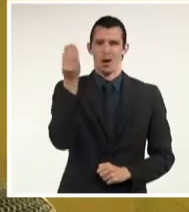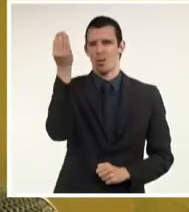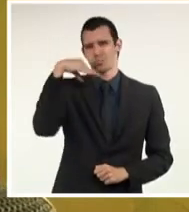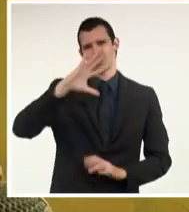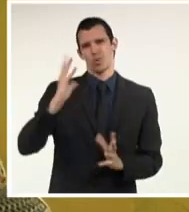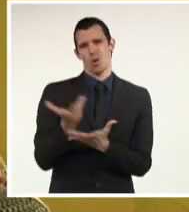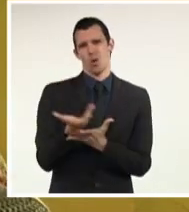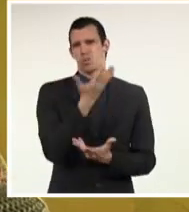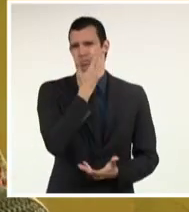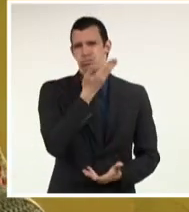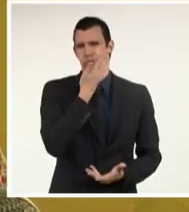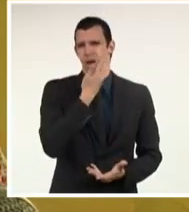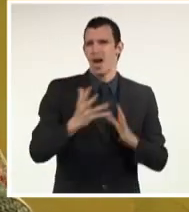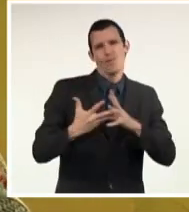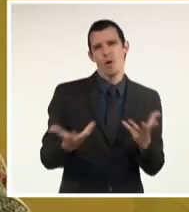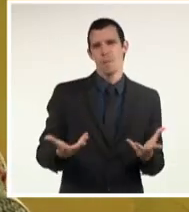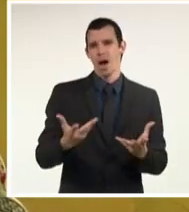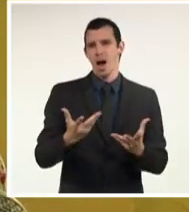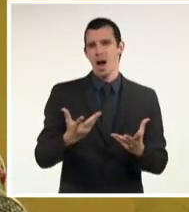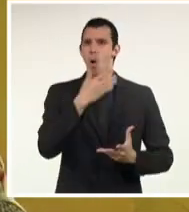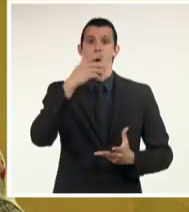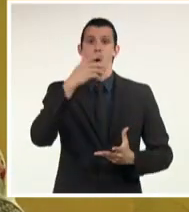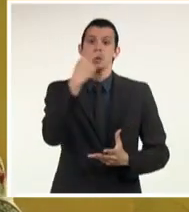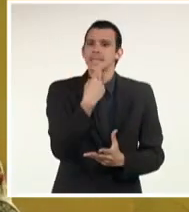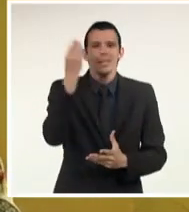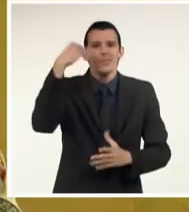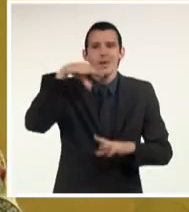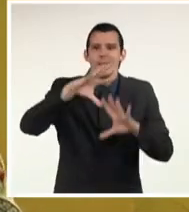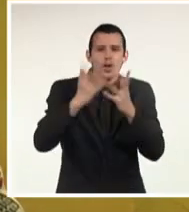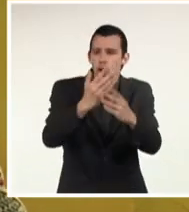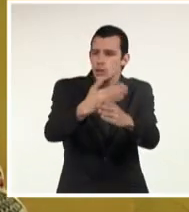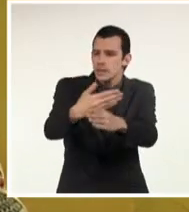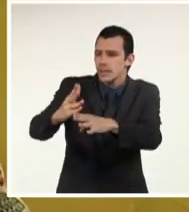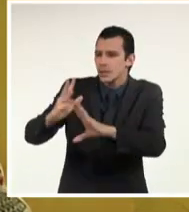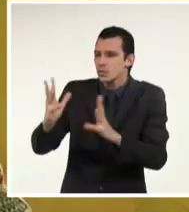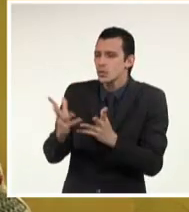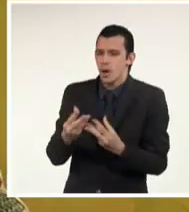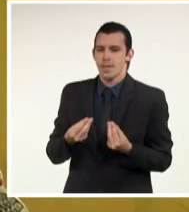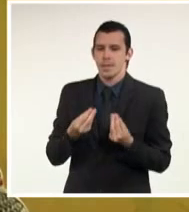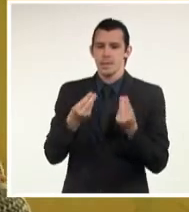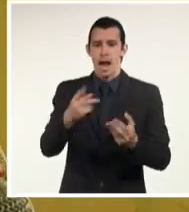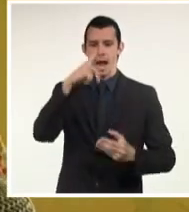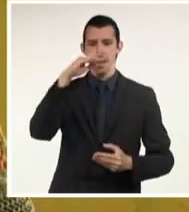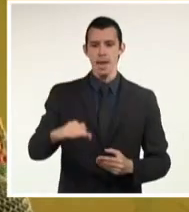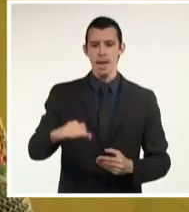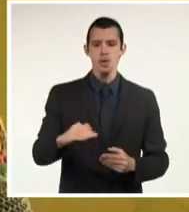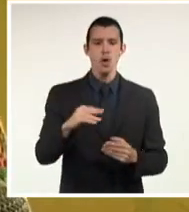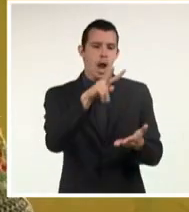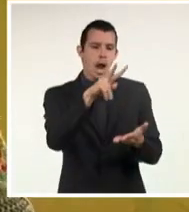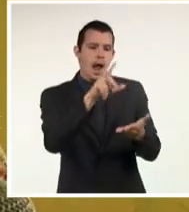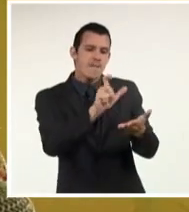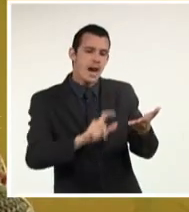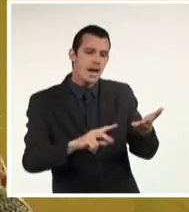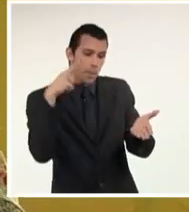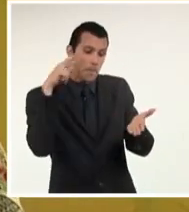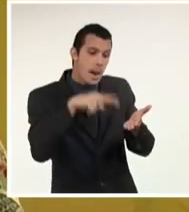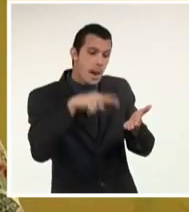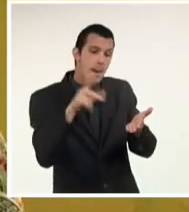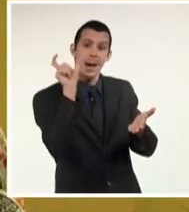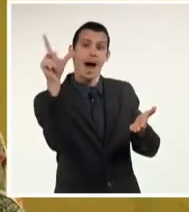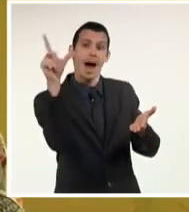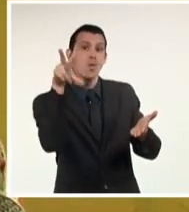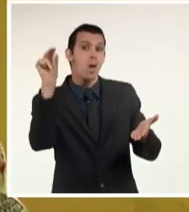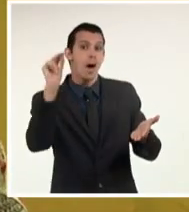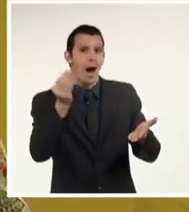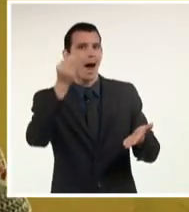amplio, que le sirve a los niños en primer lugar para enriquecer su propio vocabulario, para conocer nuevas palabras, para conocer